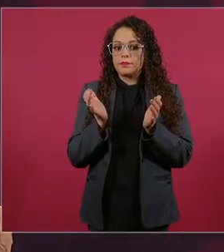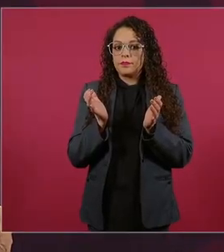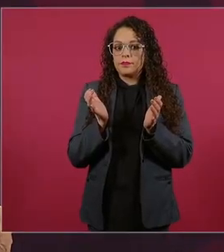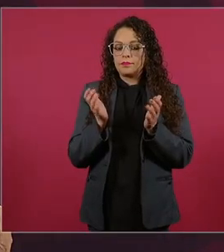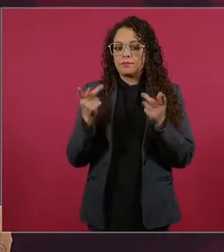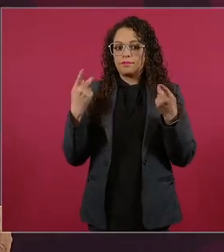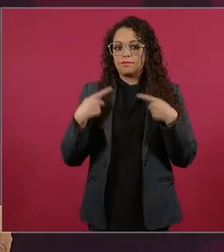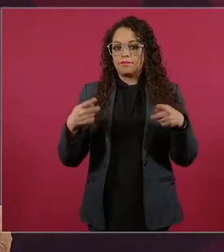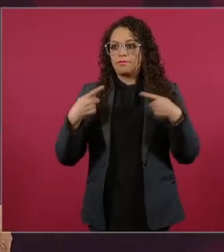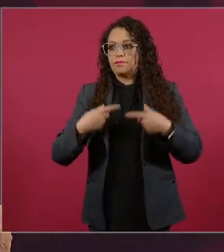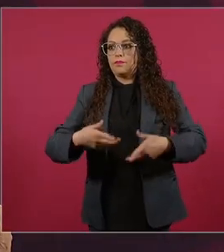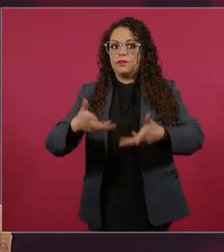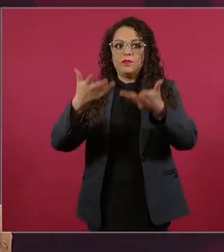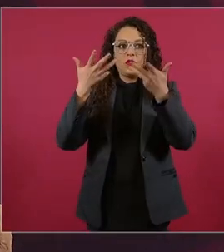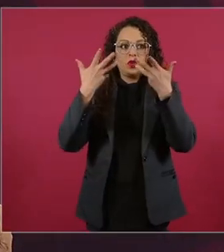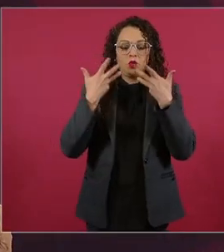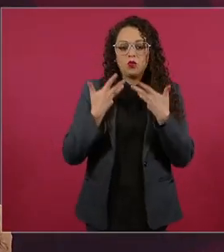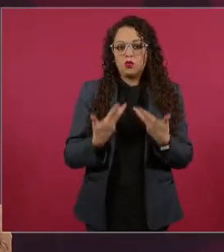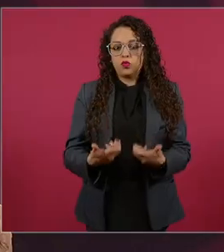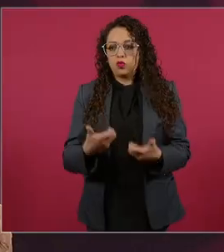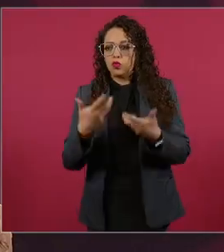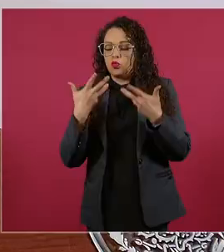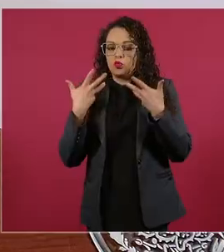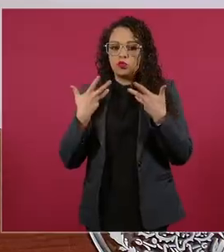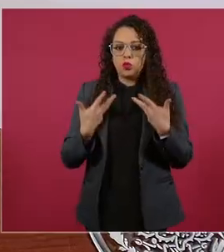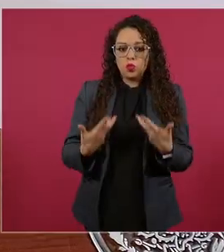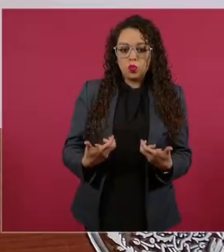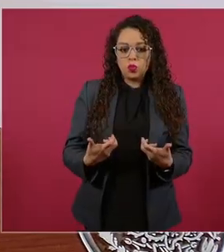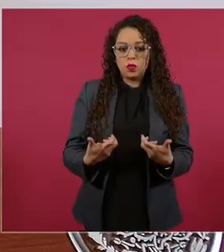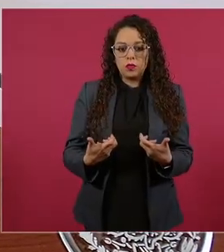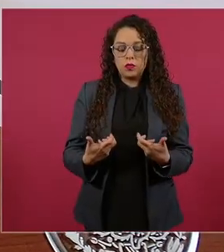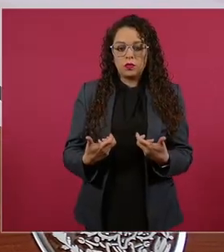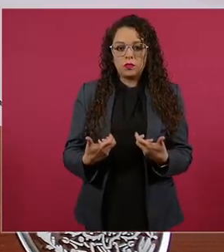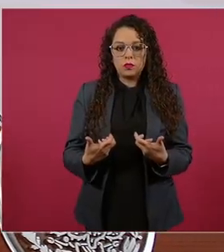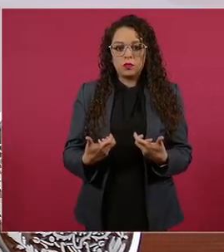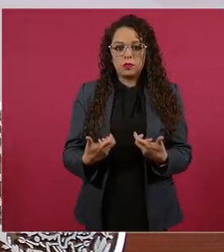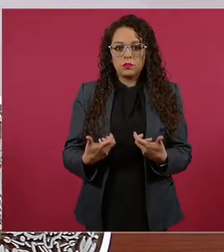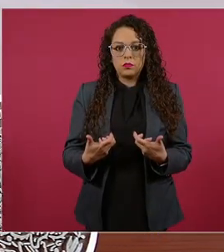pánico, y me tocó ver.